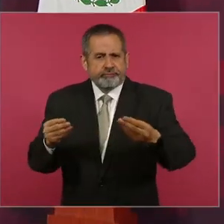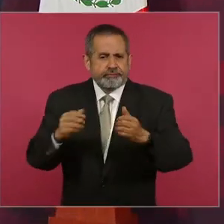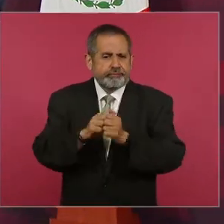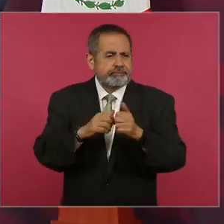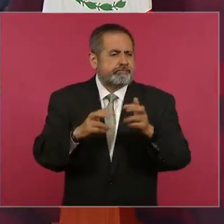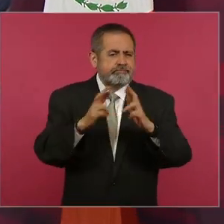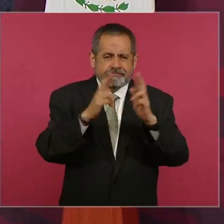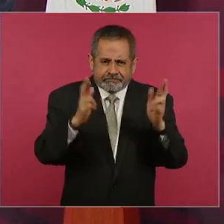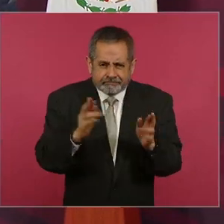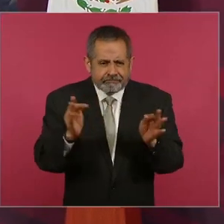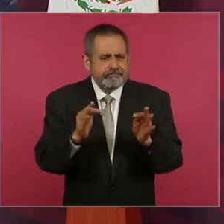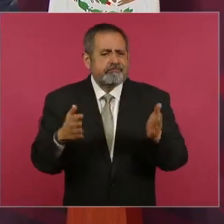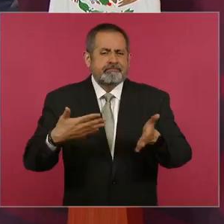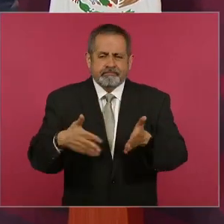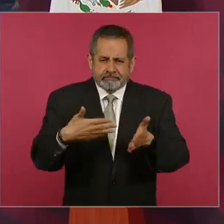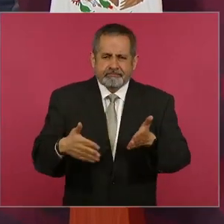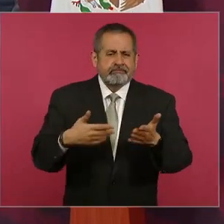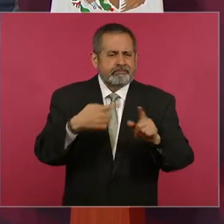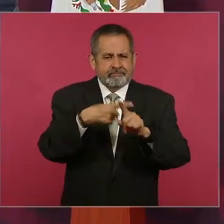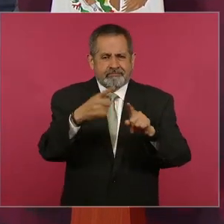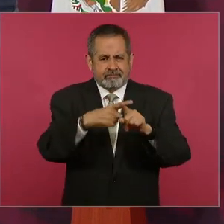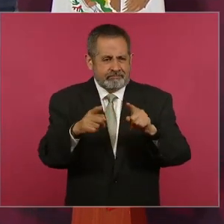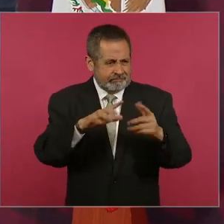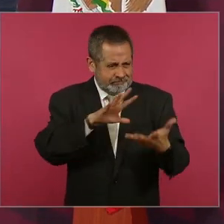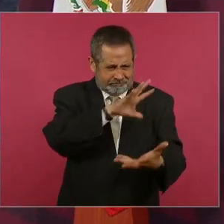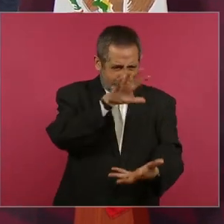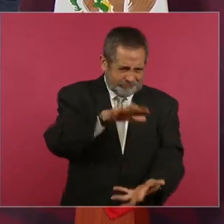enseres domésticos,